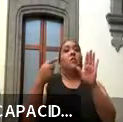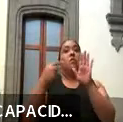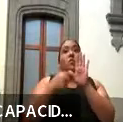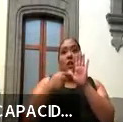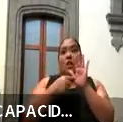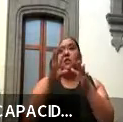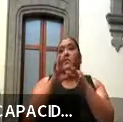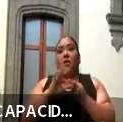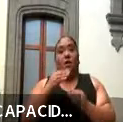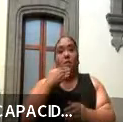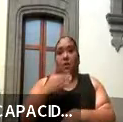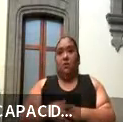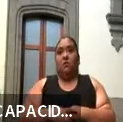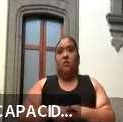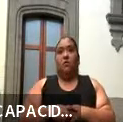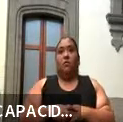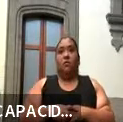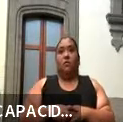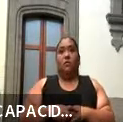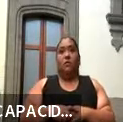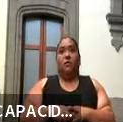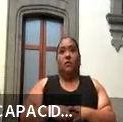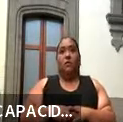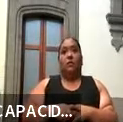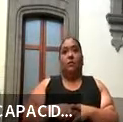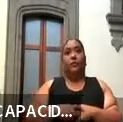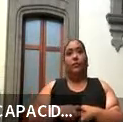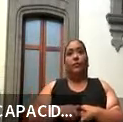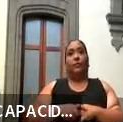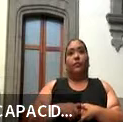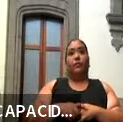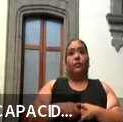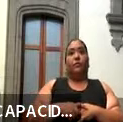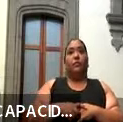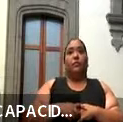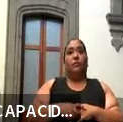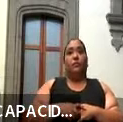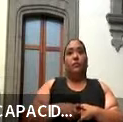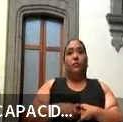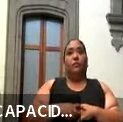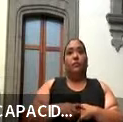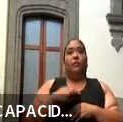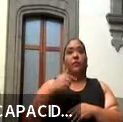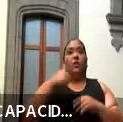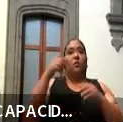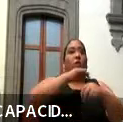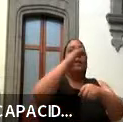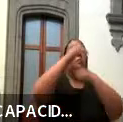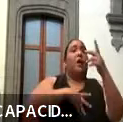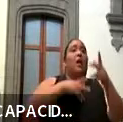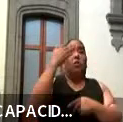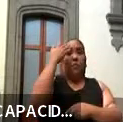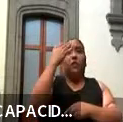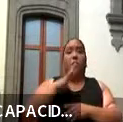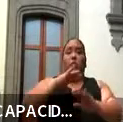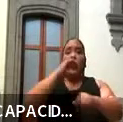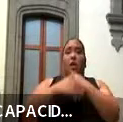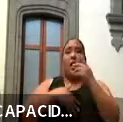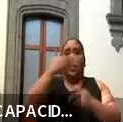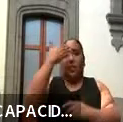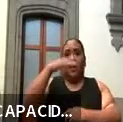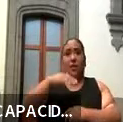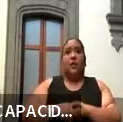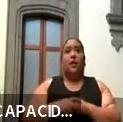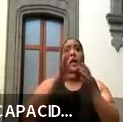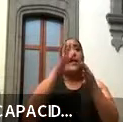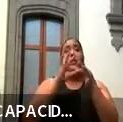Bueno, voy terminando porque sé que ya estoy sobre mi tiempo. Decirle que en los